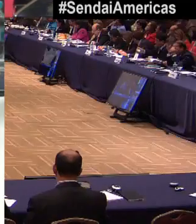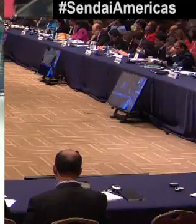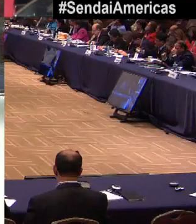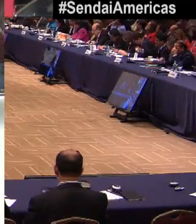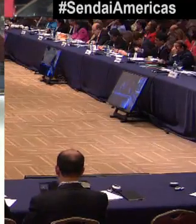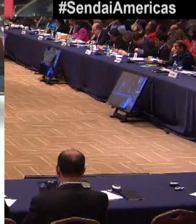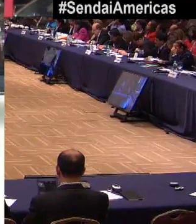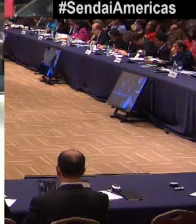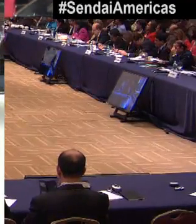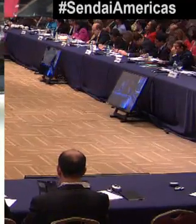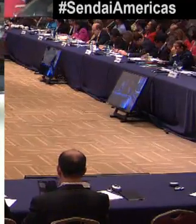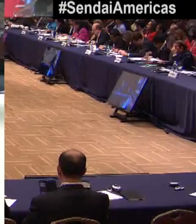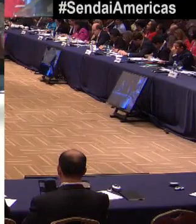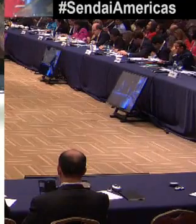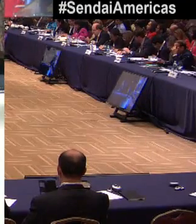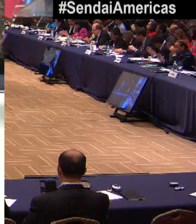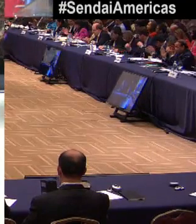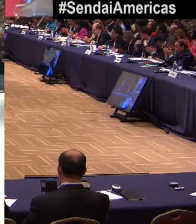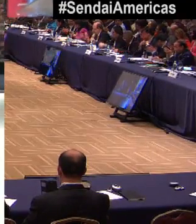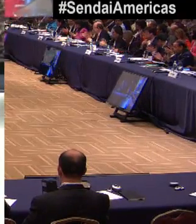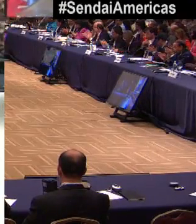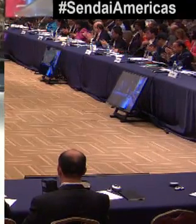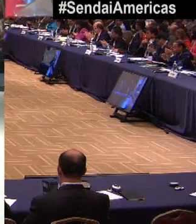el mayor éxito. Muchas gracias.